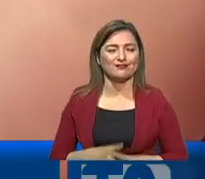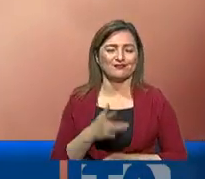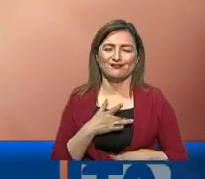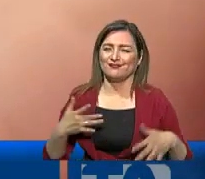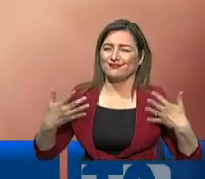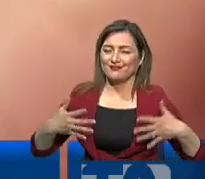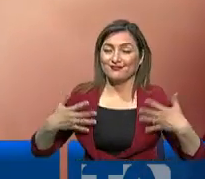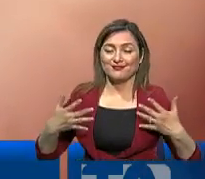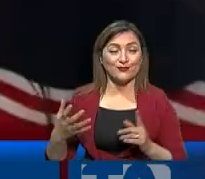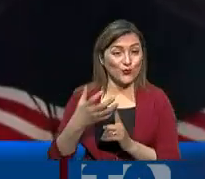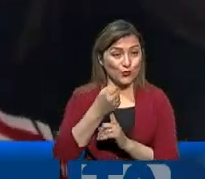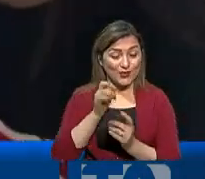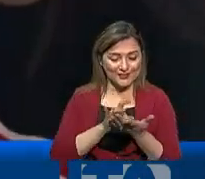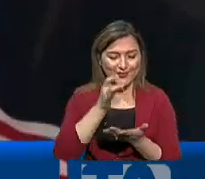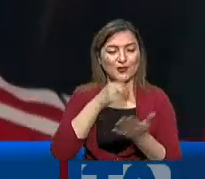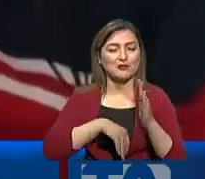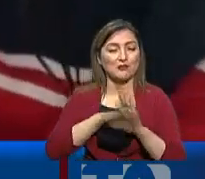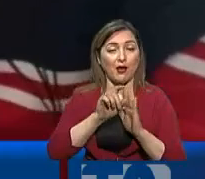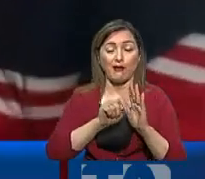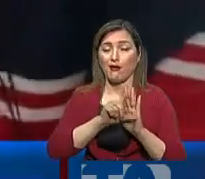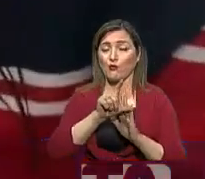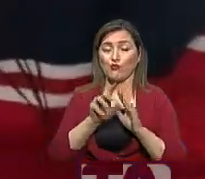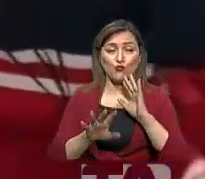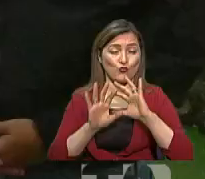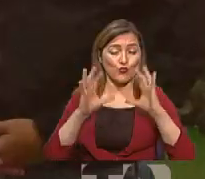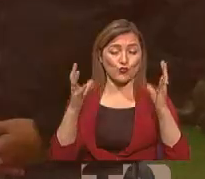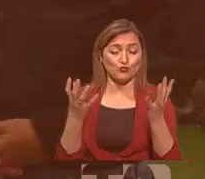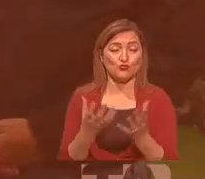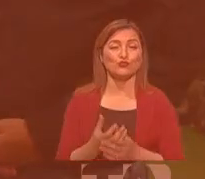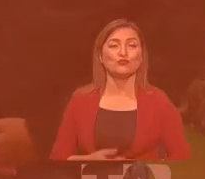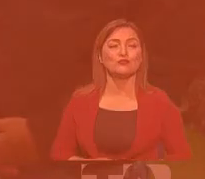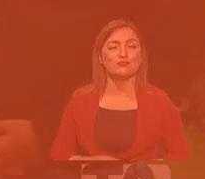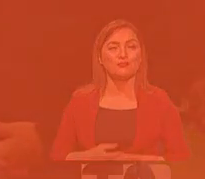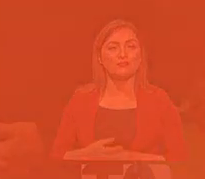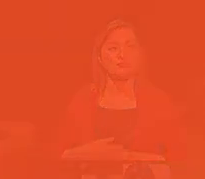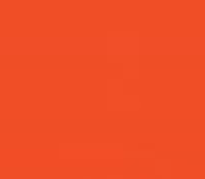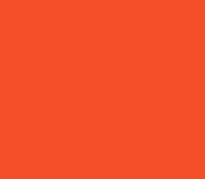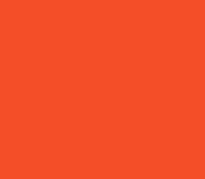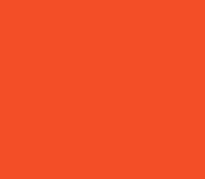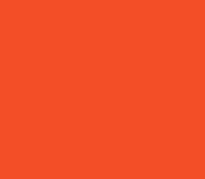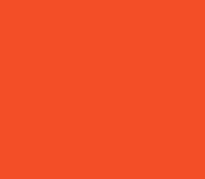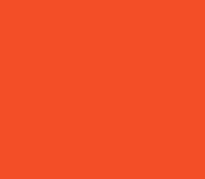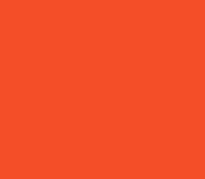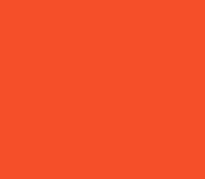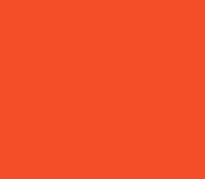alegría de haber conseguido la medicina más cara del mundo alberto luna 24